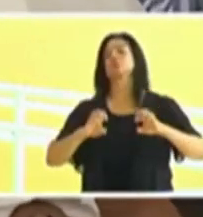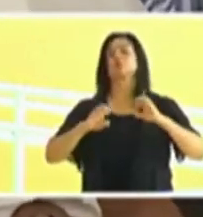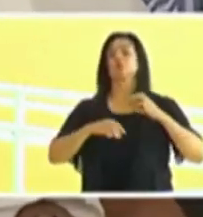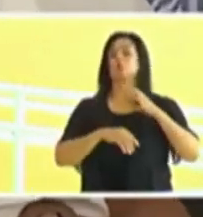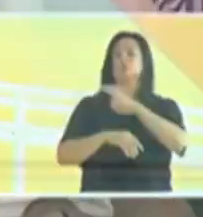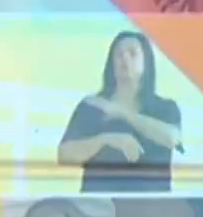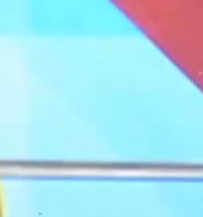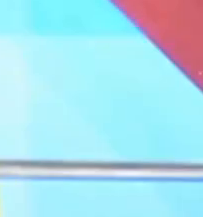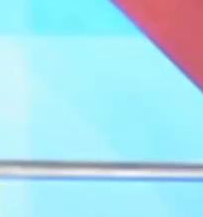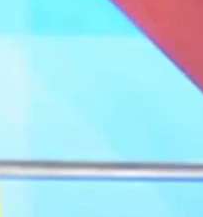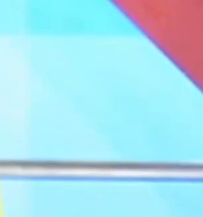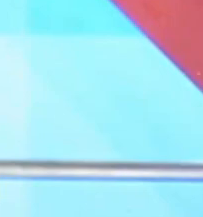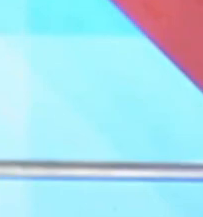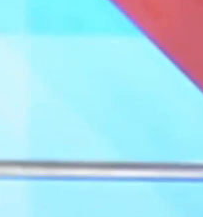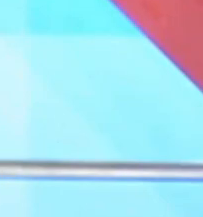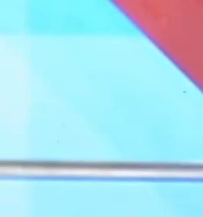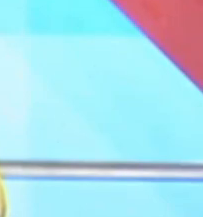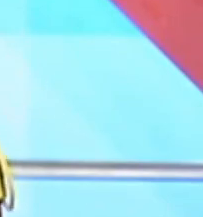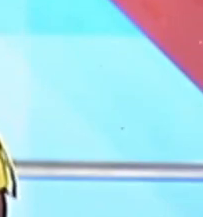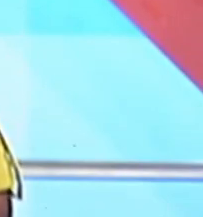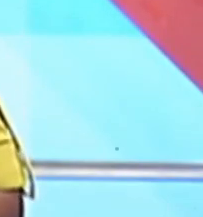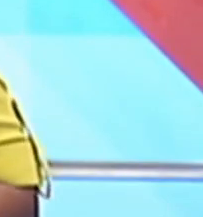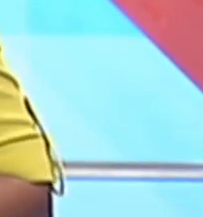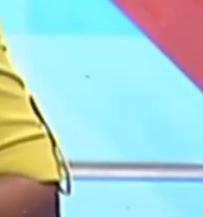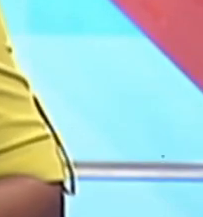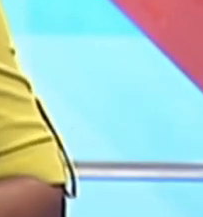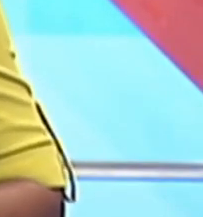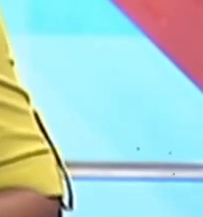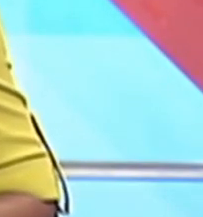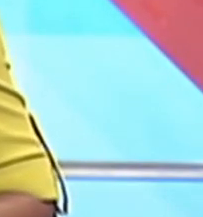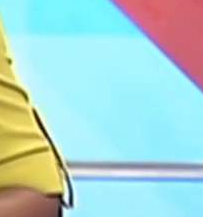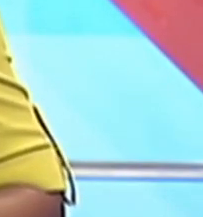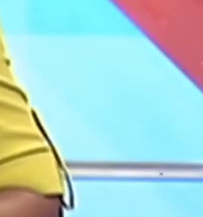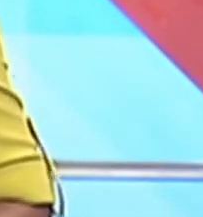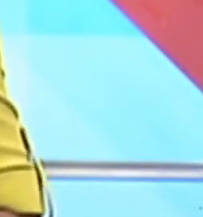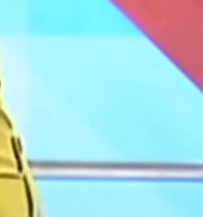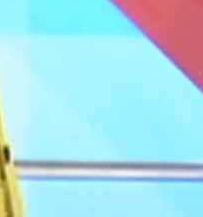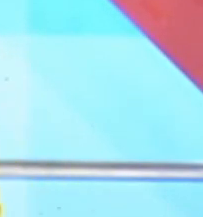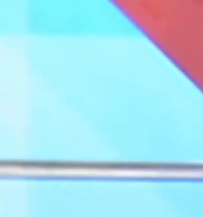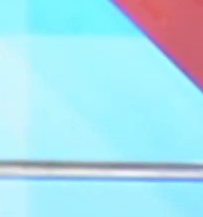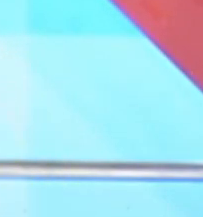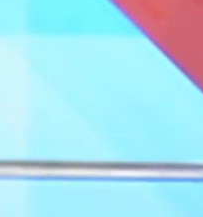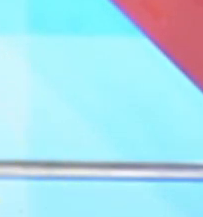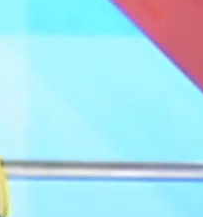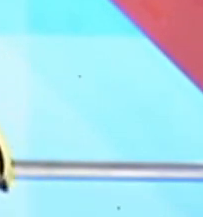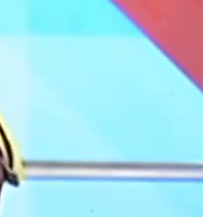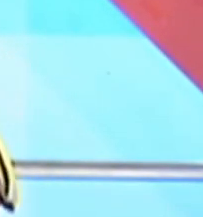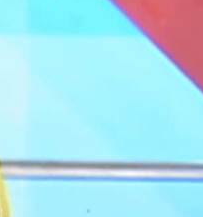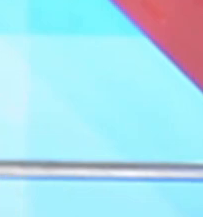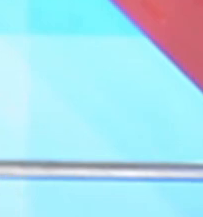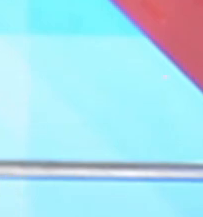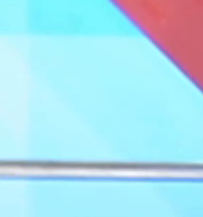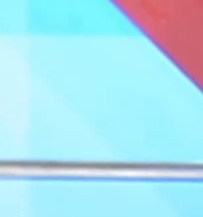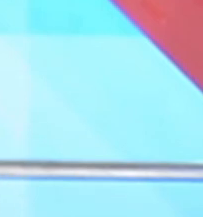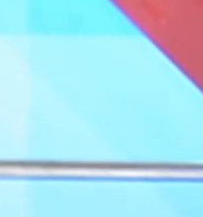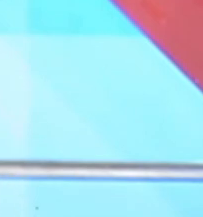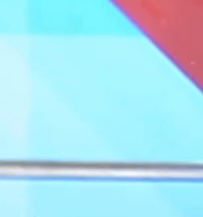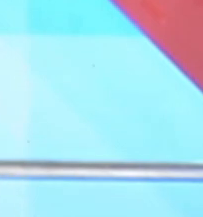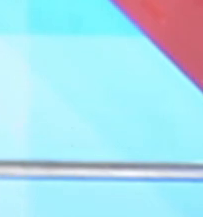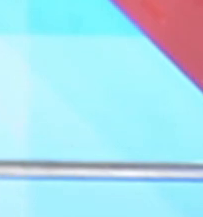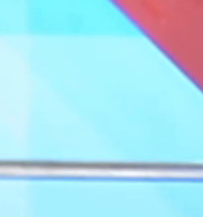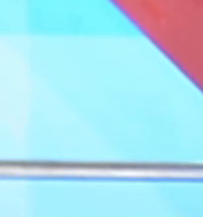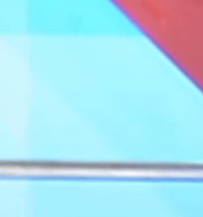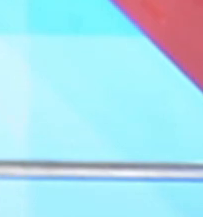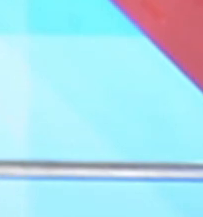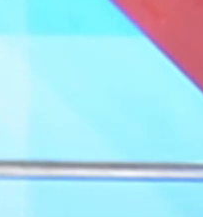nos acompañan. Ya. Sí, estoy pidiendo por favor a ver si nos adelantan los saludos, como tenemos una entrevista, le ponía el tiempo a ver cuando